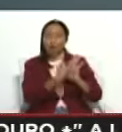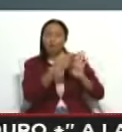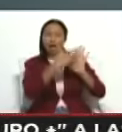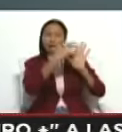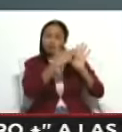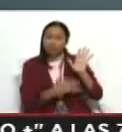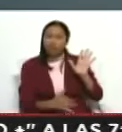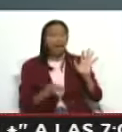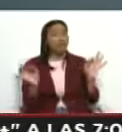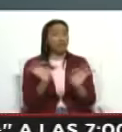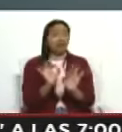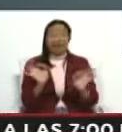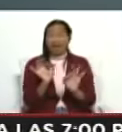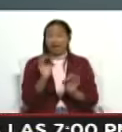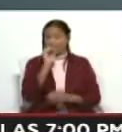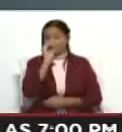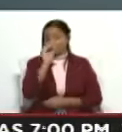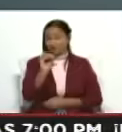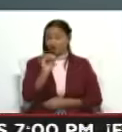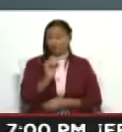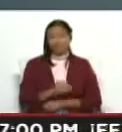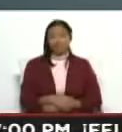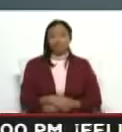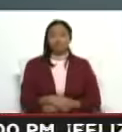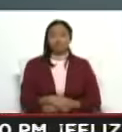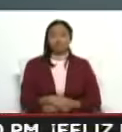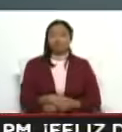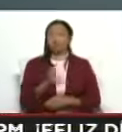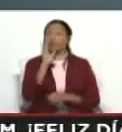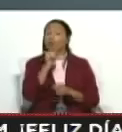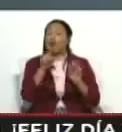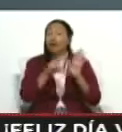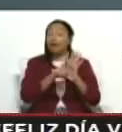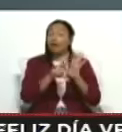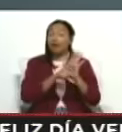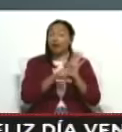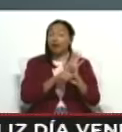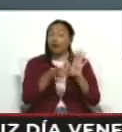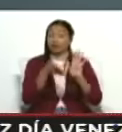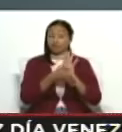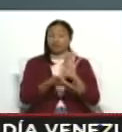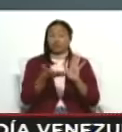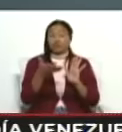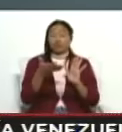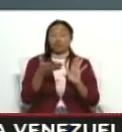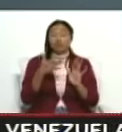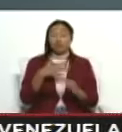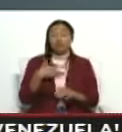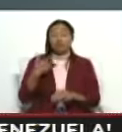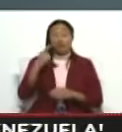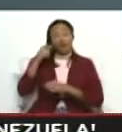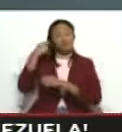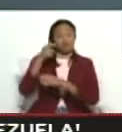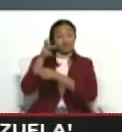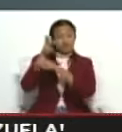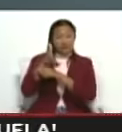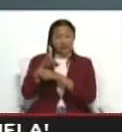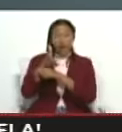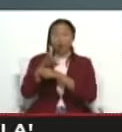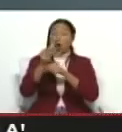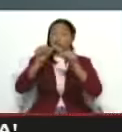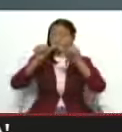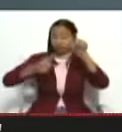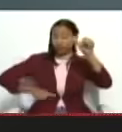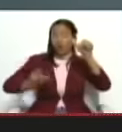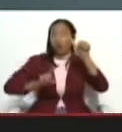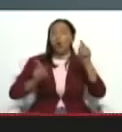y por reserva legal no voy a mostrar el video completo de esa confesión, revelaba